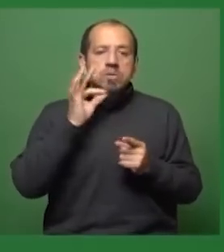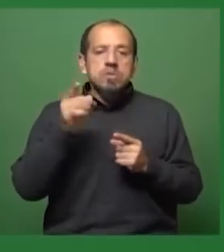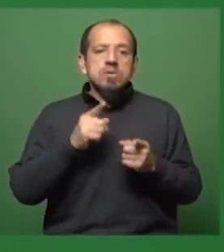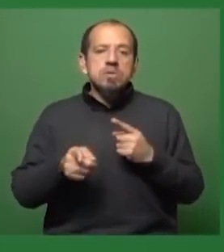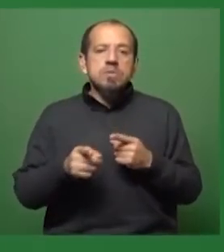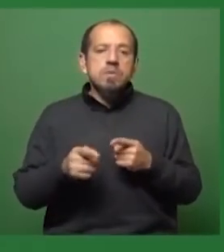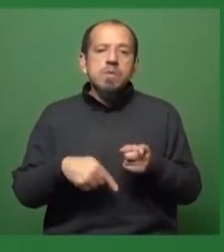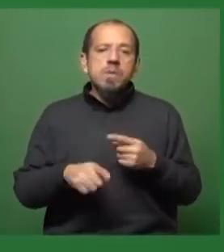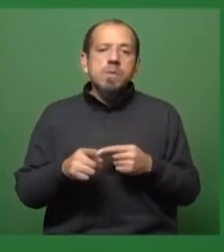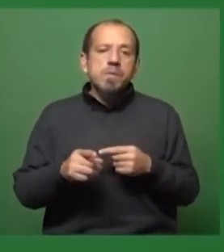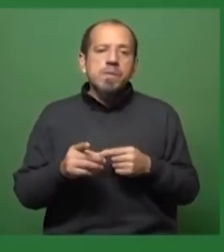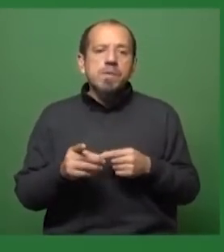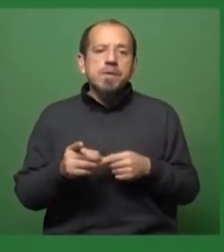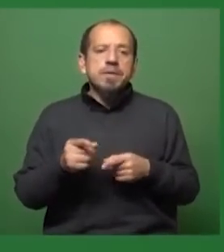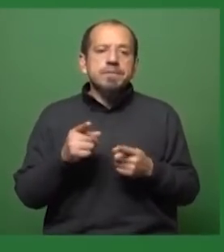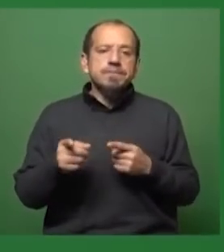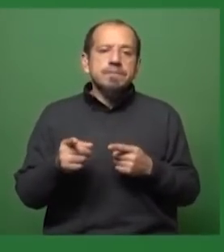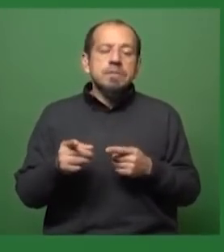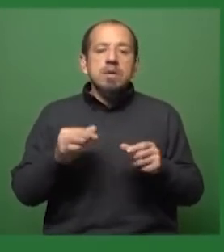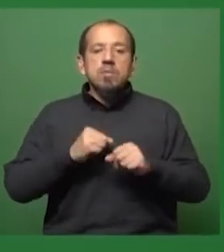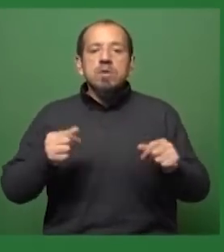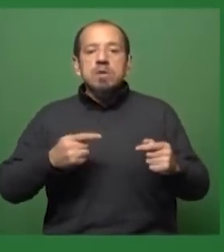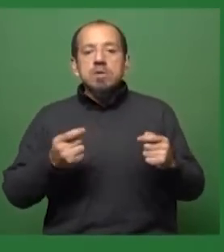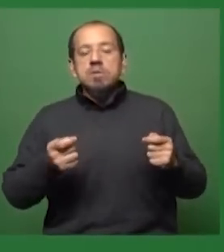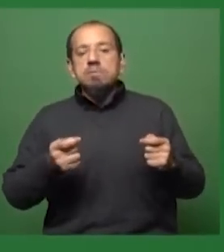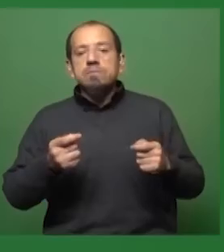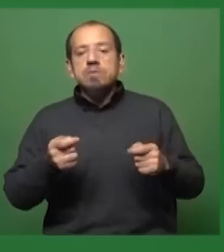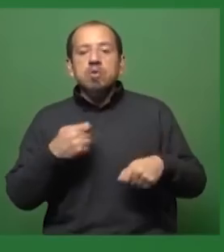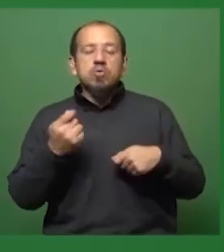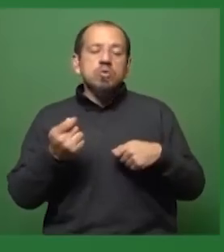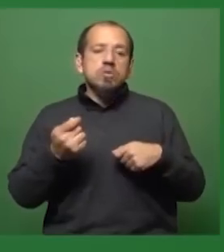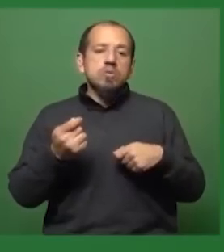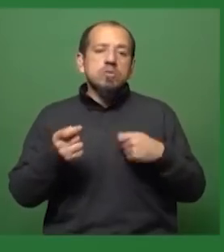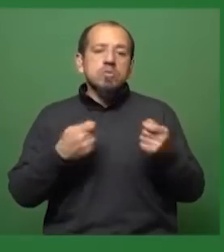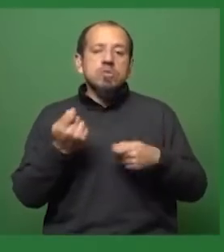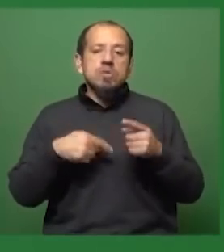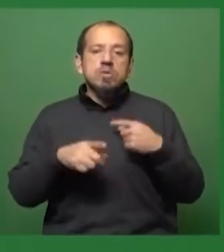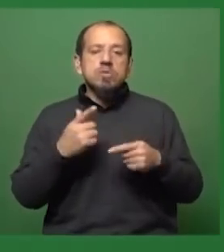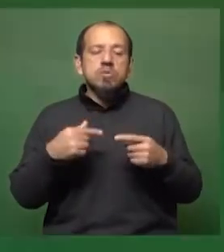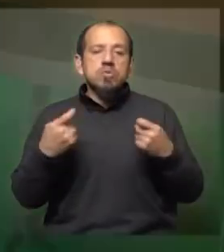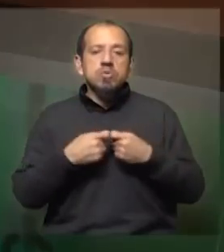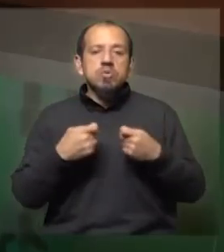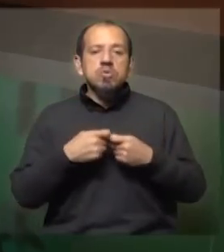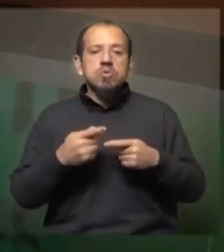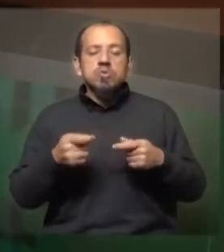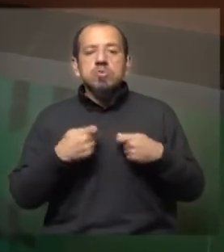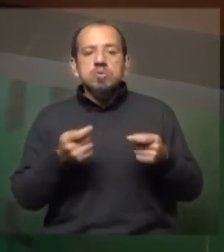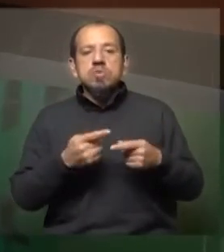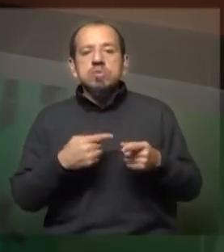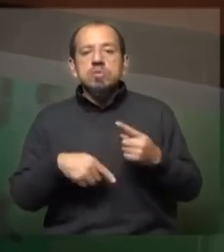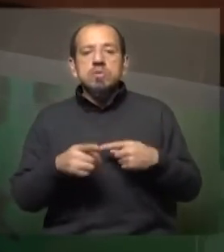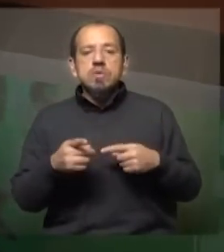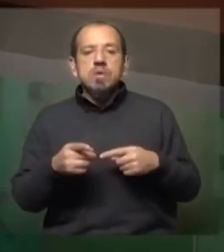aquellos lugares donde no se sea muy embromado poder negociar y sobre todo con anuencia de Los Socios comerciales acuerdos comerciales